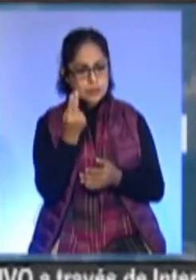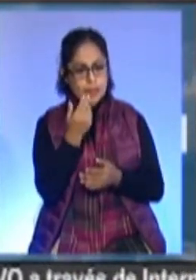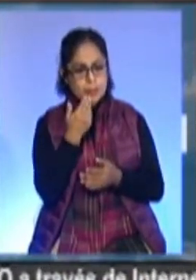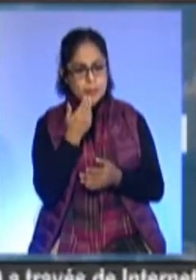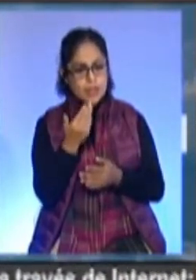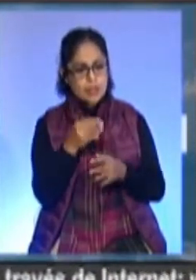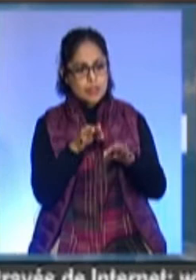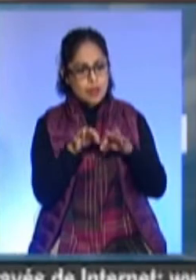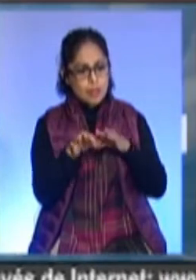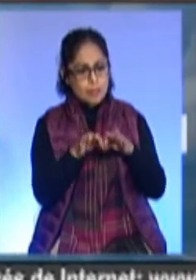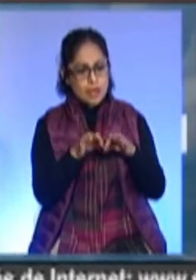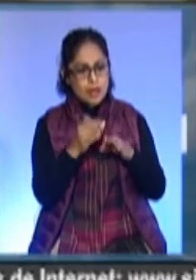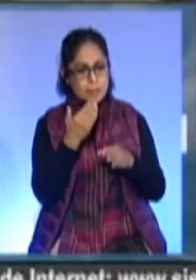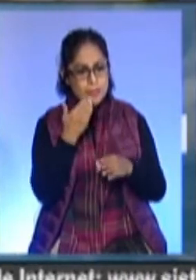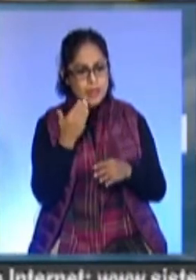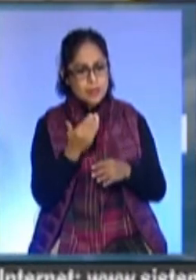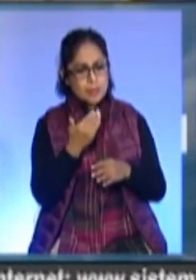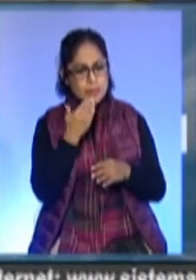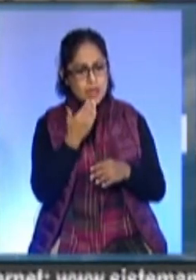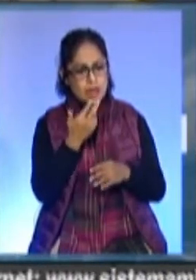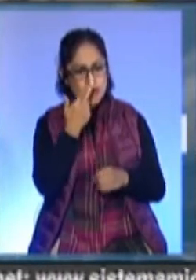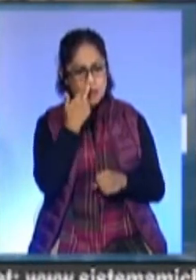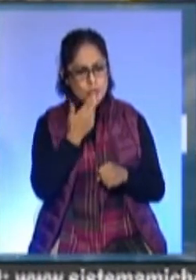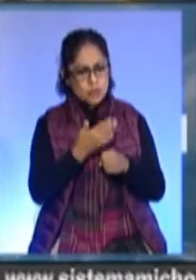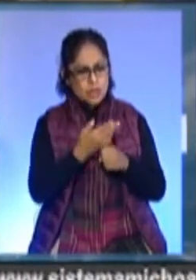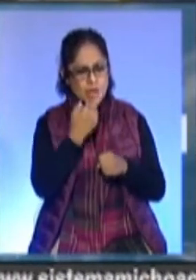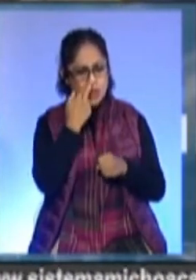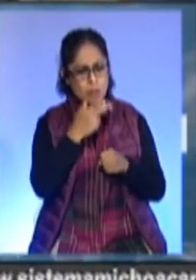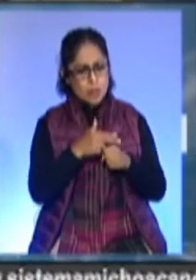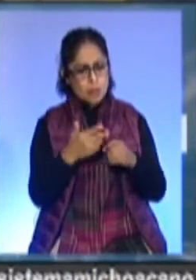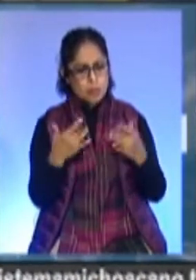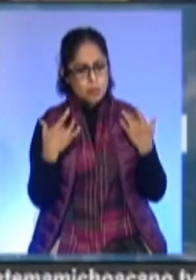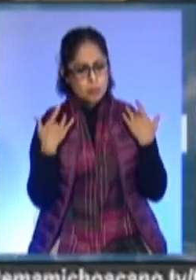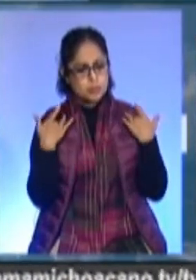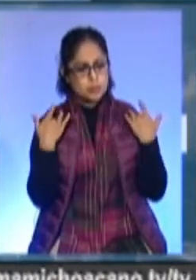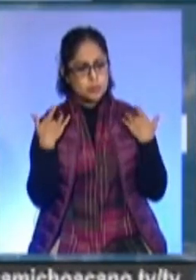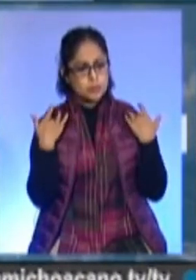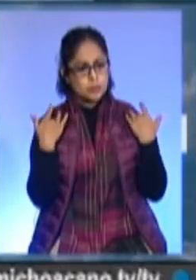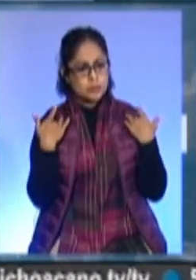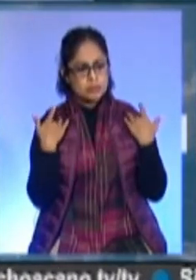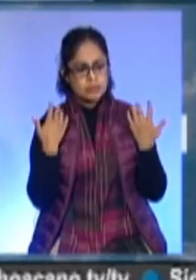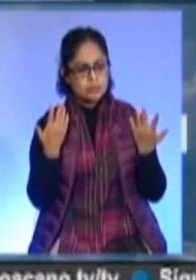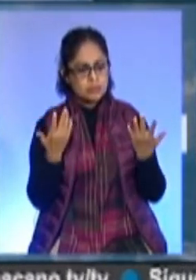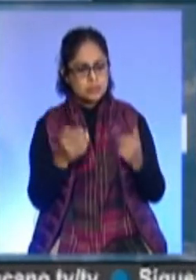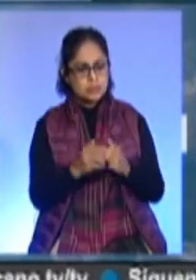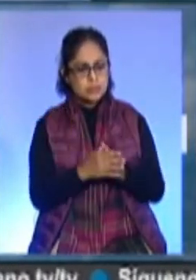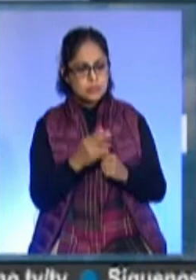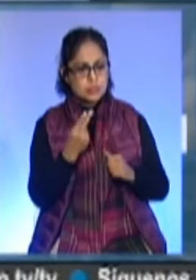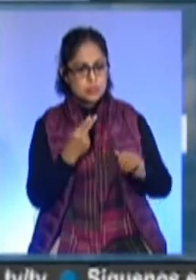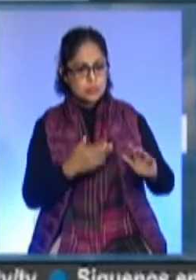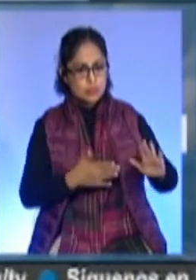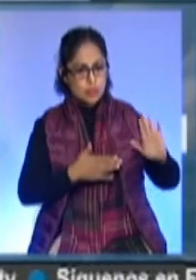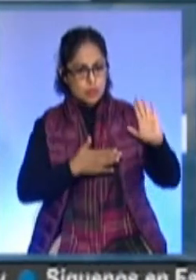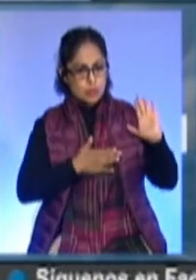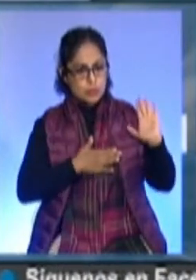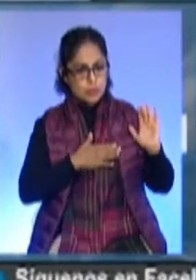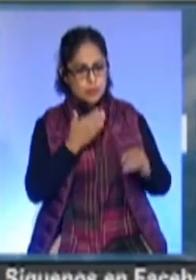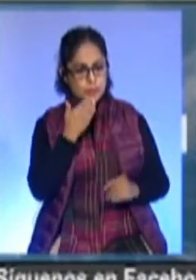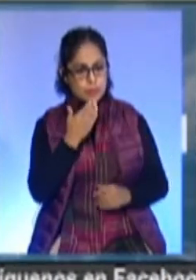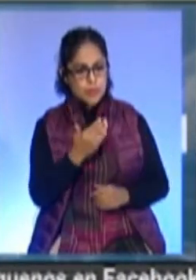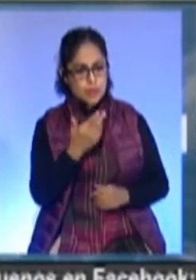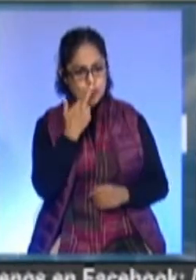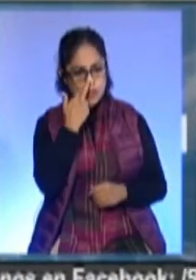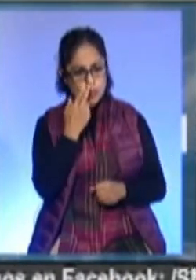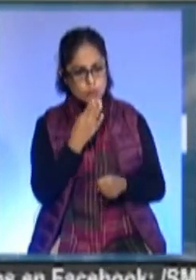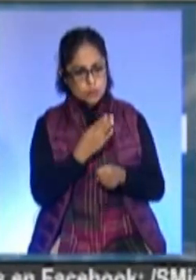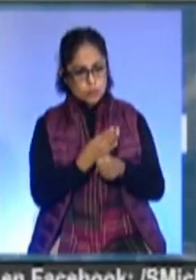las ausencias de la responsabilidad que han tenido anteriores gobiernos nos llevan a ese compromiso y a esa responsabilidad de hacer